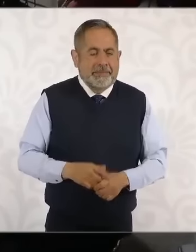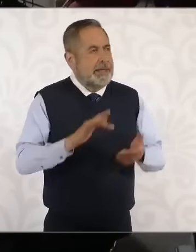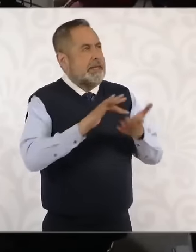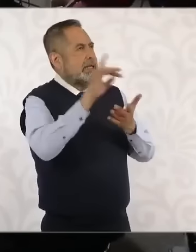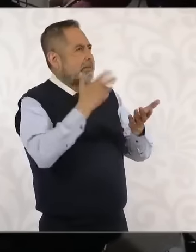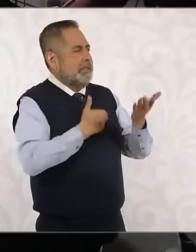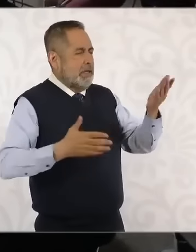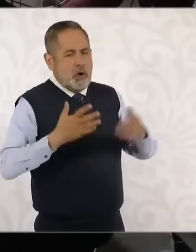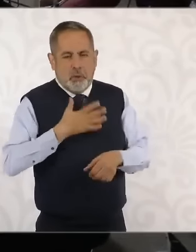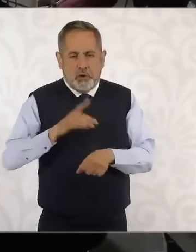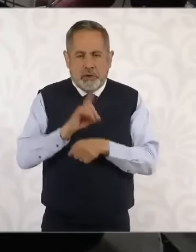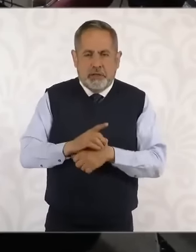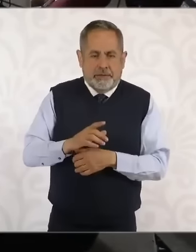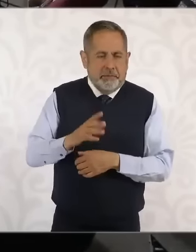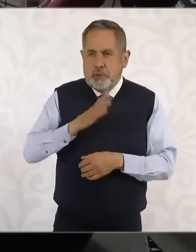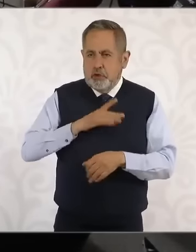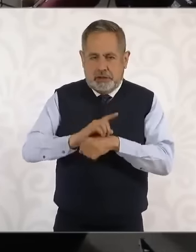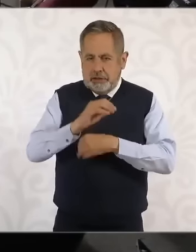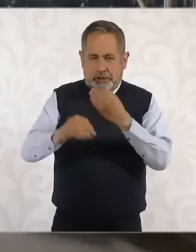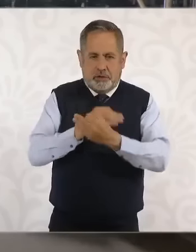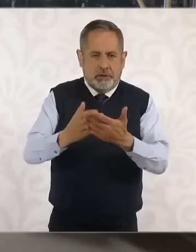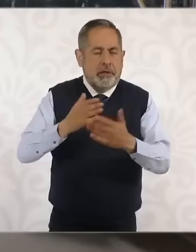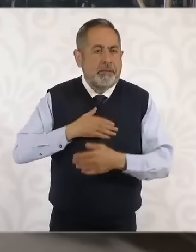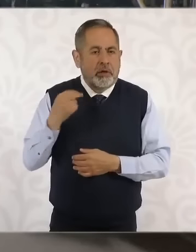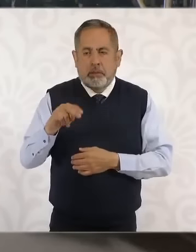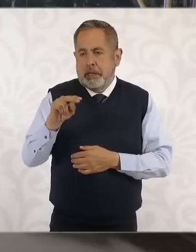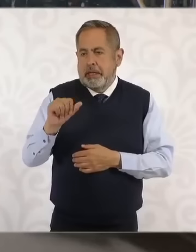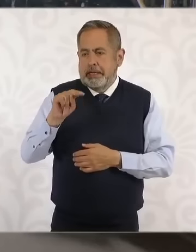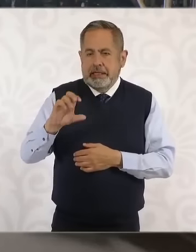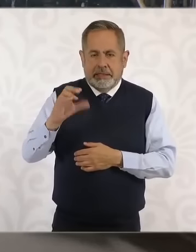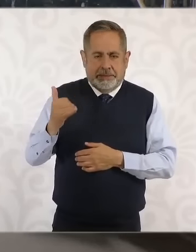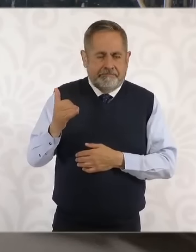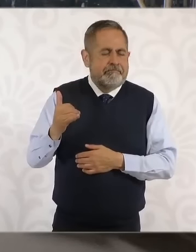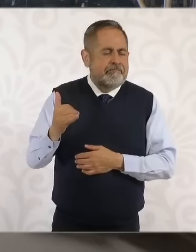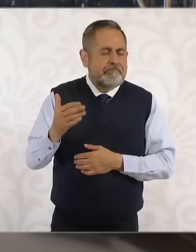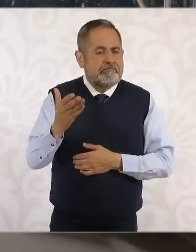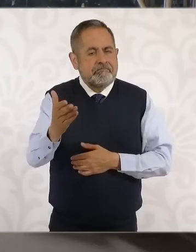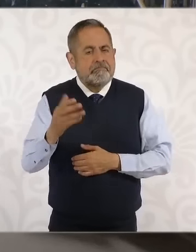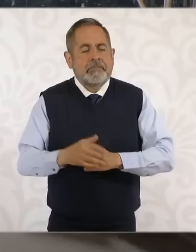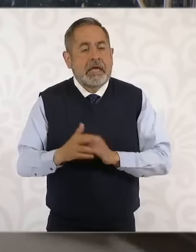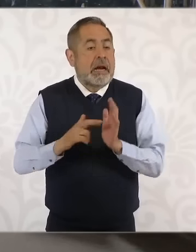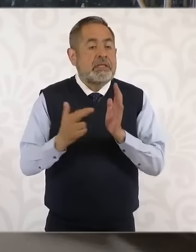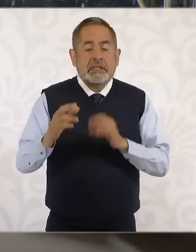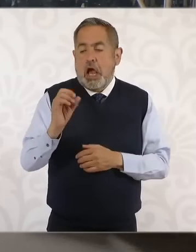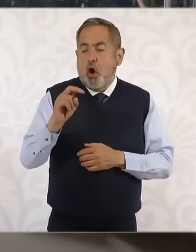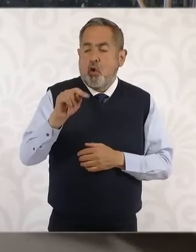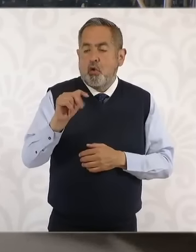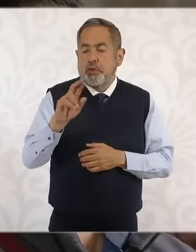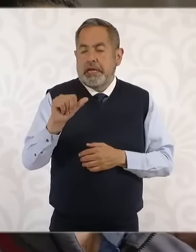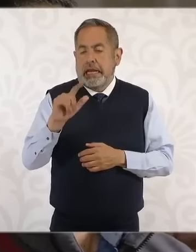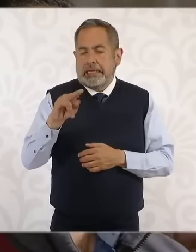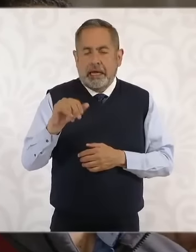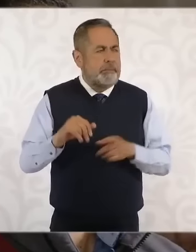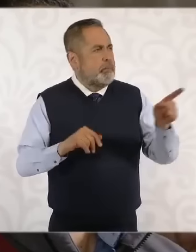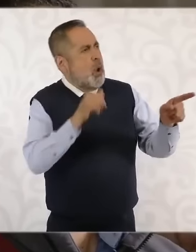Gracias, presidenta. Buenos días a todas y a todos. Nancy Flores, de la revista Contralínea. Presidenta, ayer usted habló